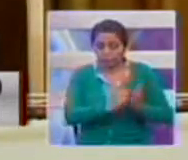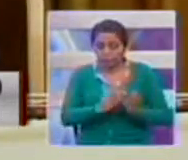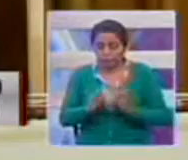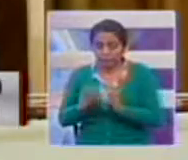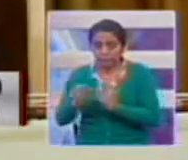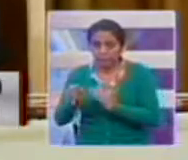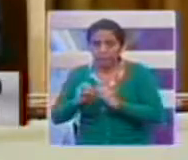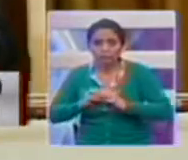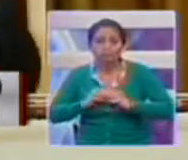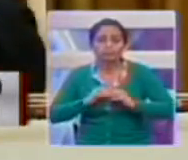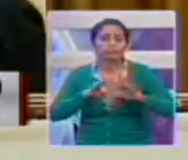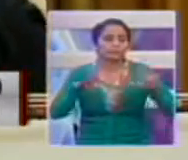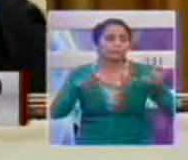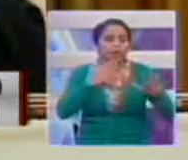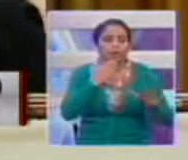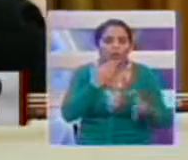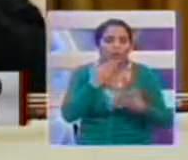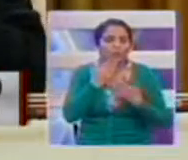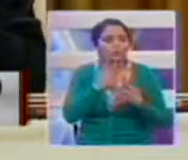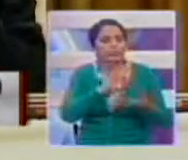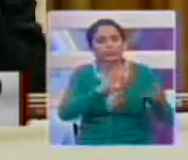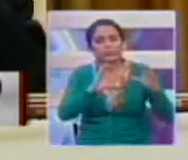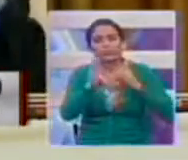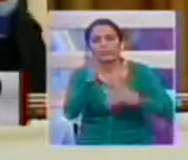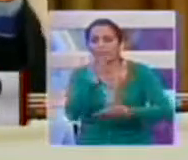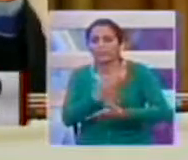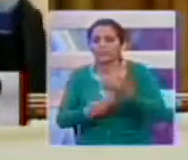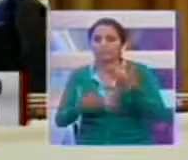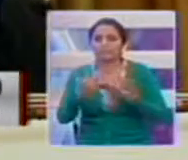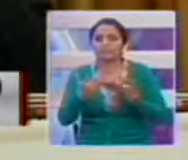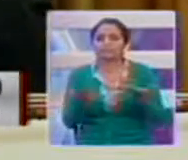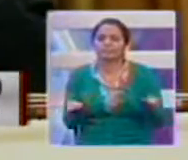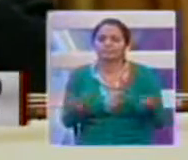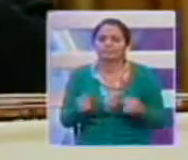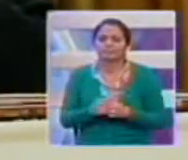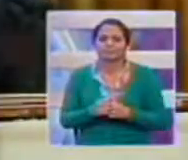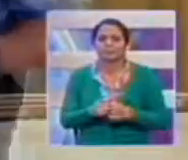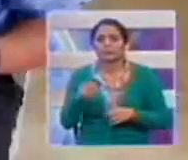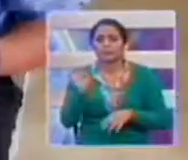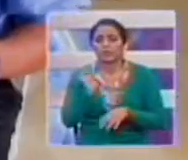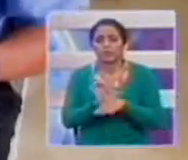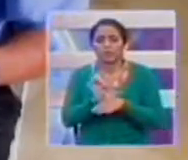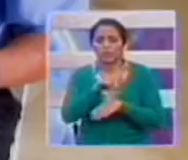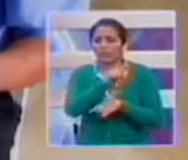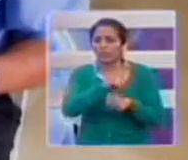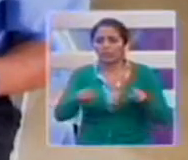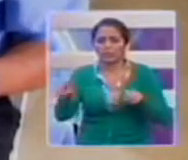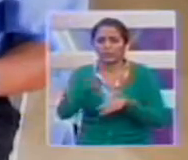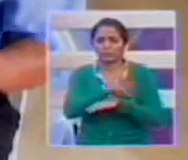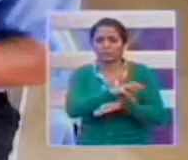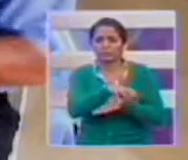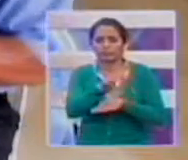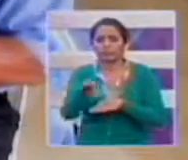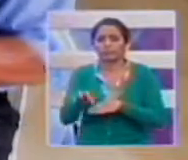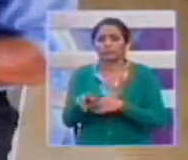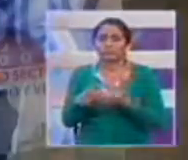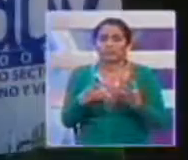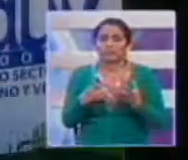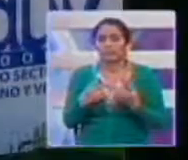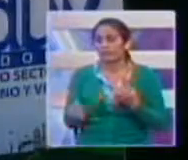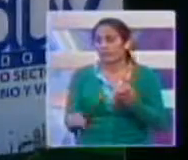ciudad, a toda la provincia. Esto se está abriendo desde hoy, es a nivel nacional. Con esto se busca el aporte ciudadano para la